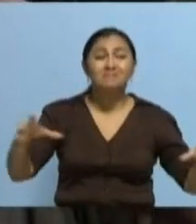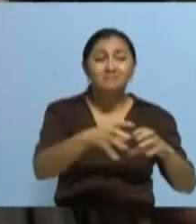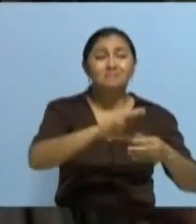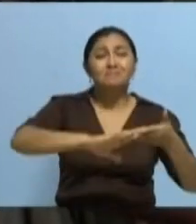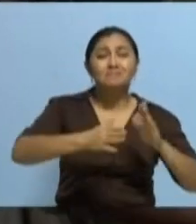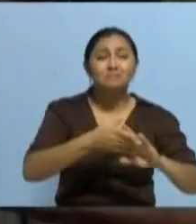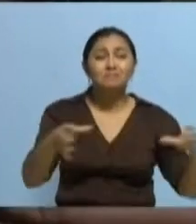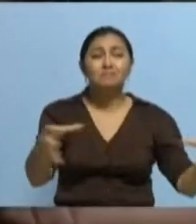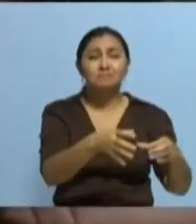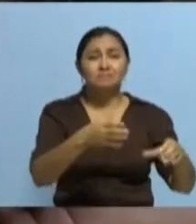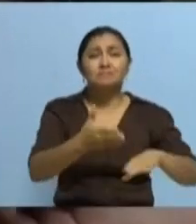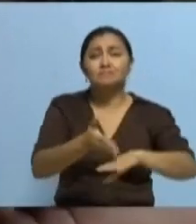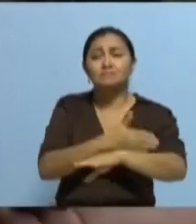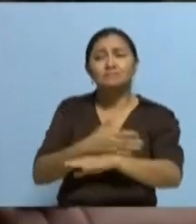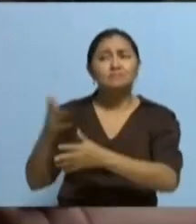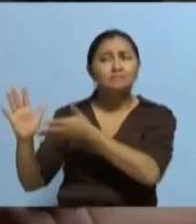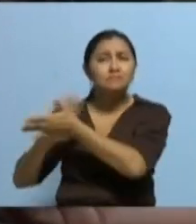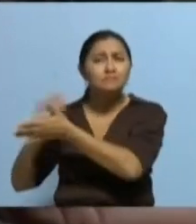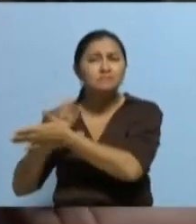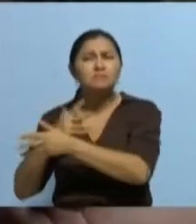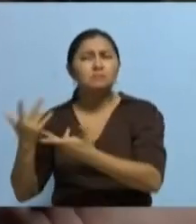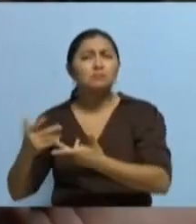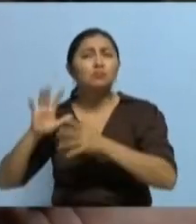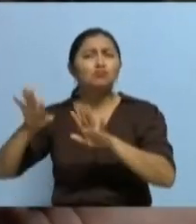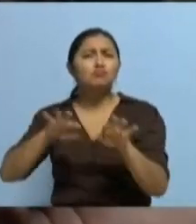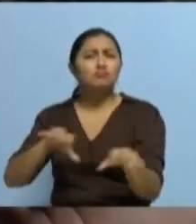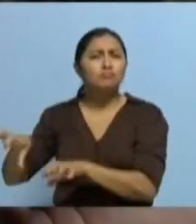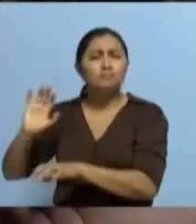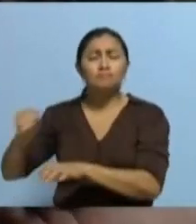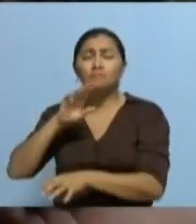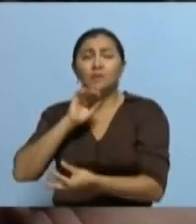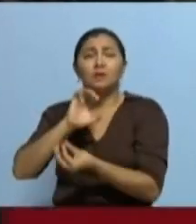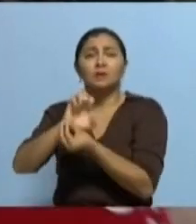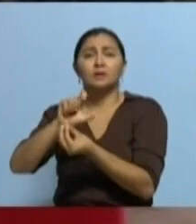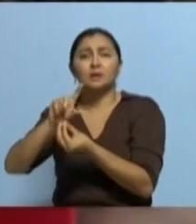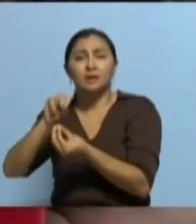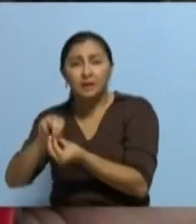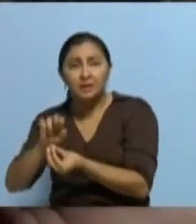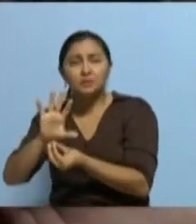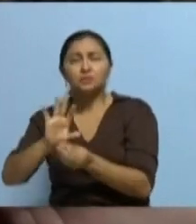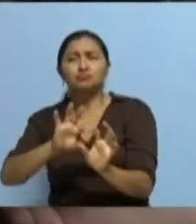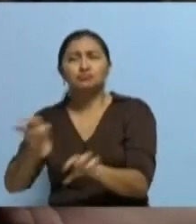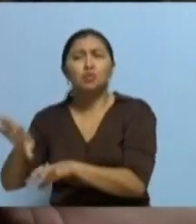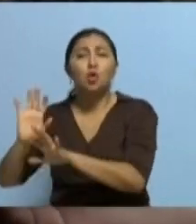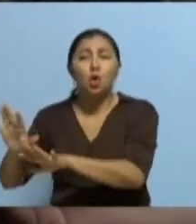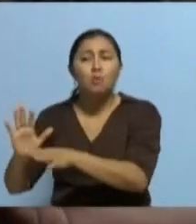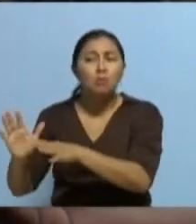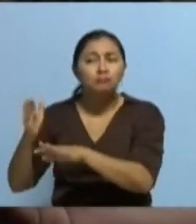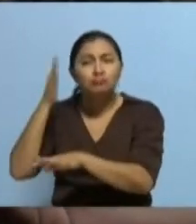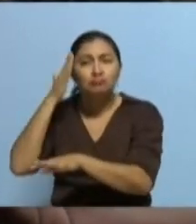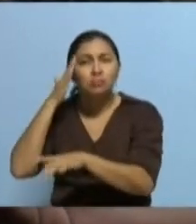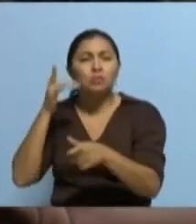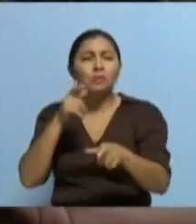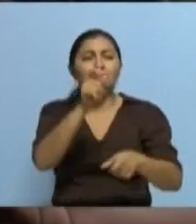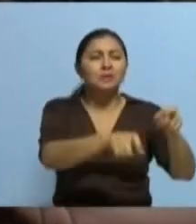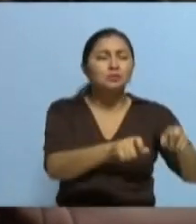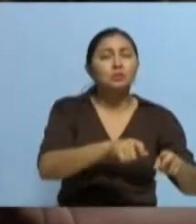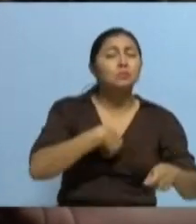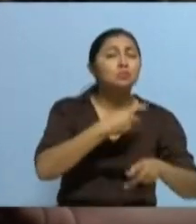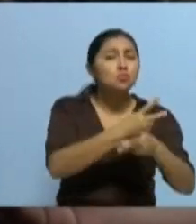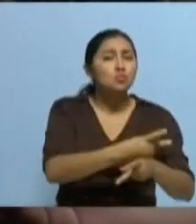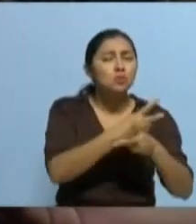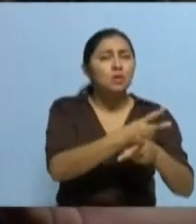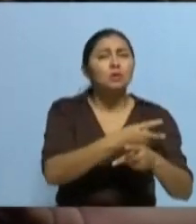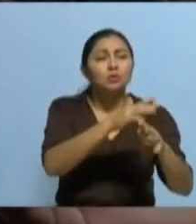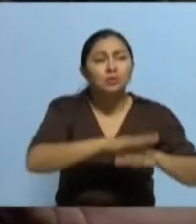por conocimiento de cómo operan estos grupos al margen de la ley, pues tener mucha precaución en sus momentos de movilidad, tanto en la parte del